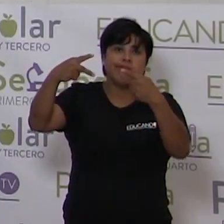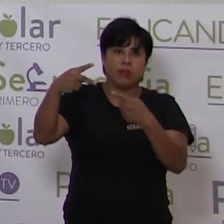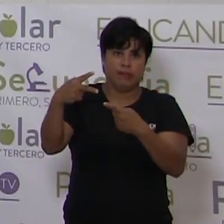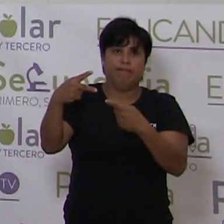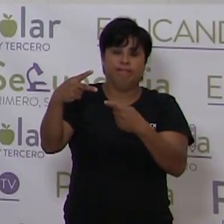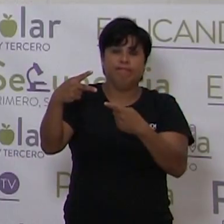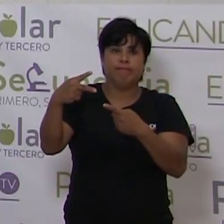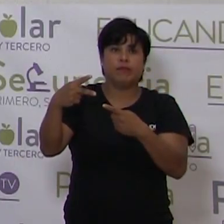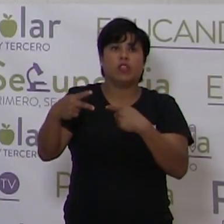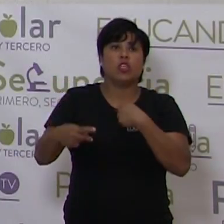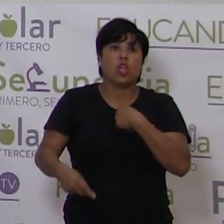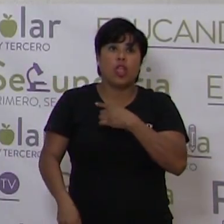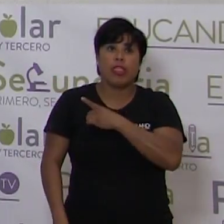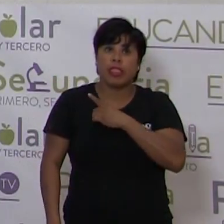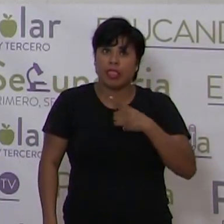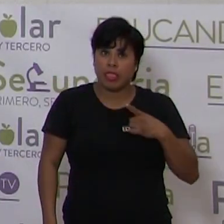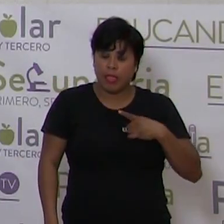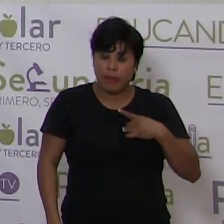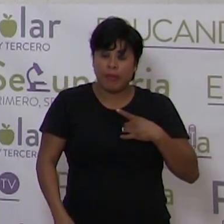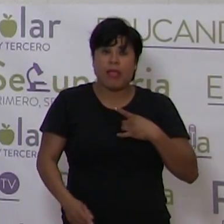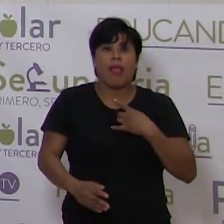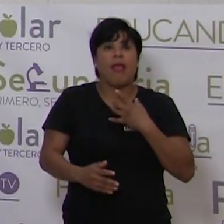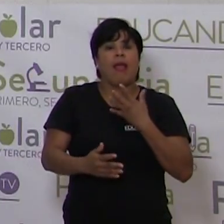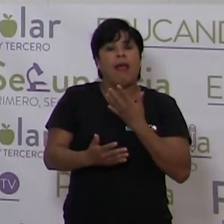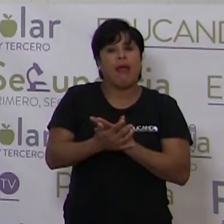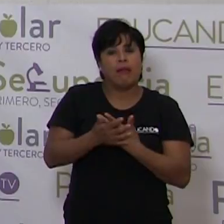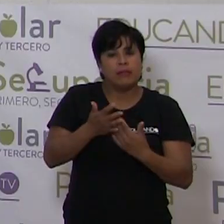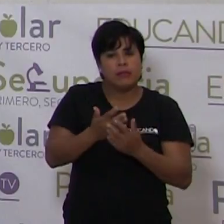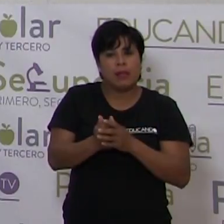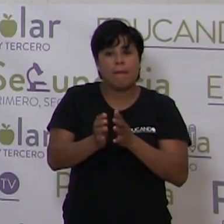que hacer más grande,